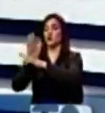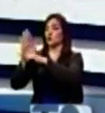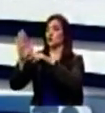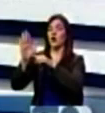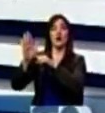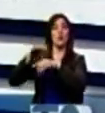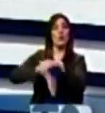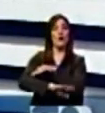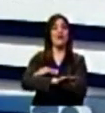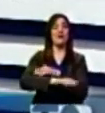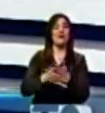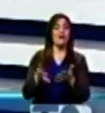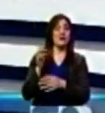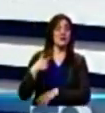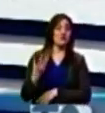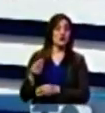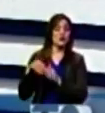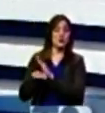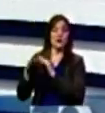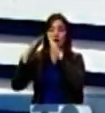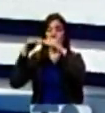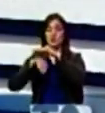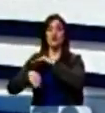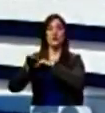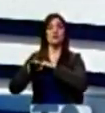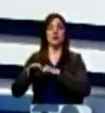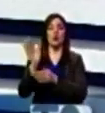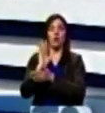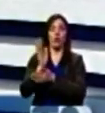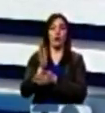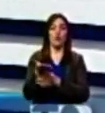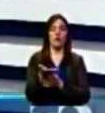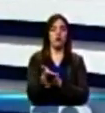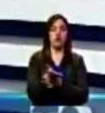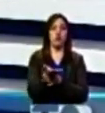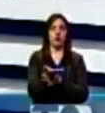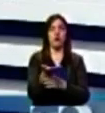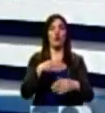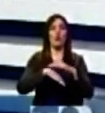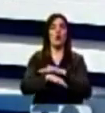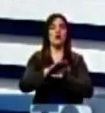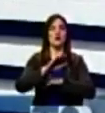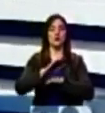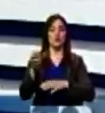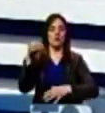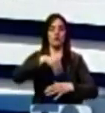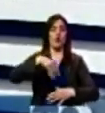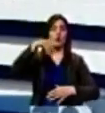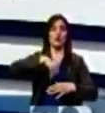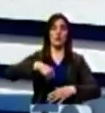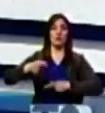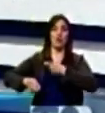fueron encontradas en uno de los 9 inmuebles allanados, secándose y ya guardadas en sacos para